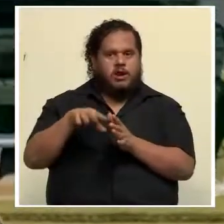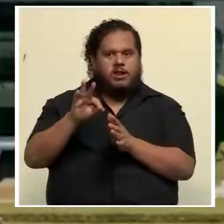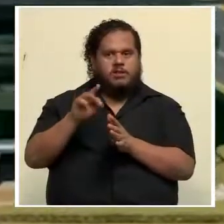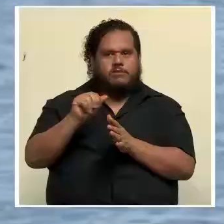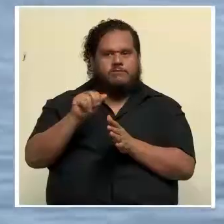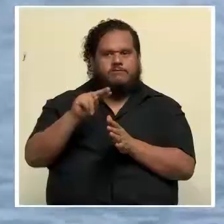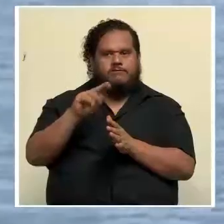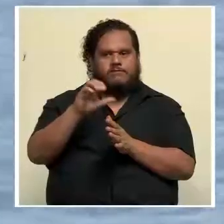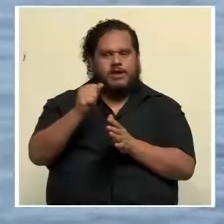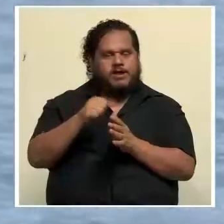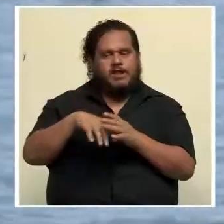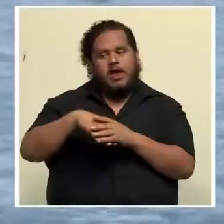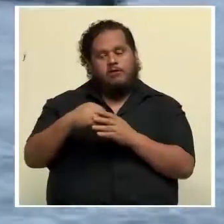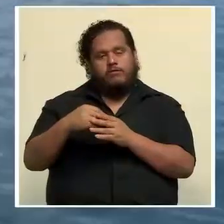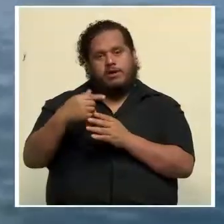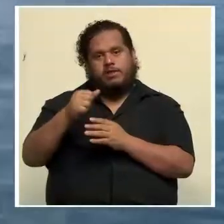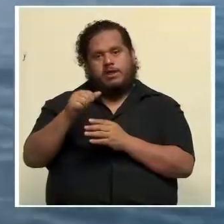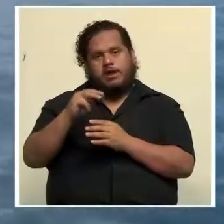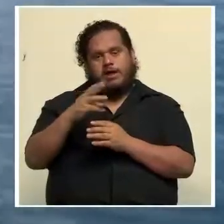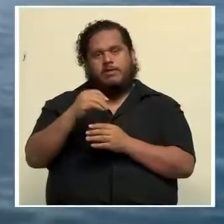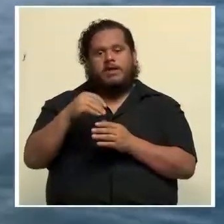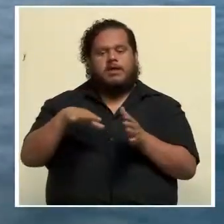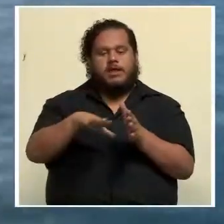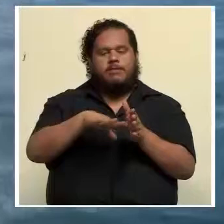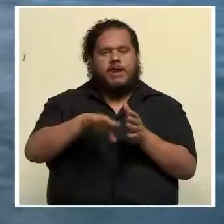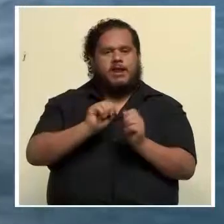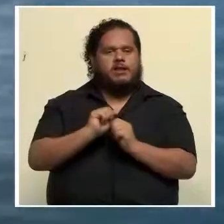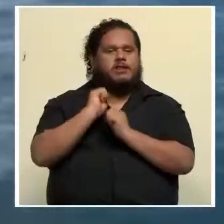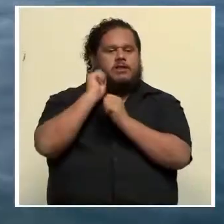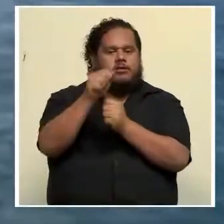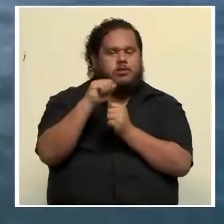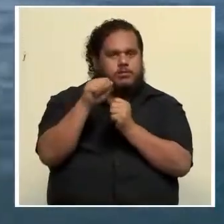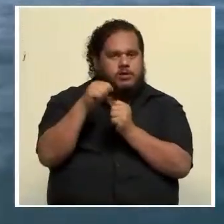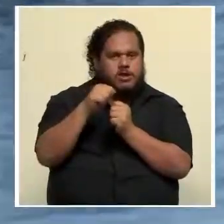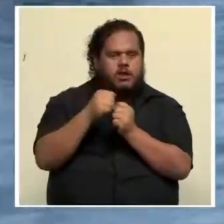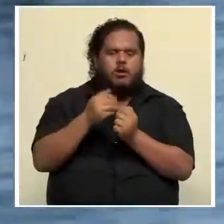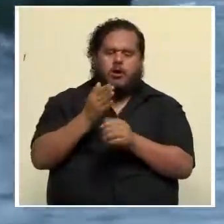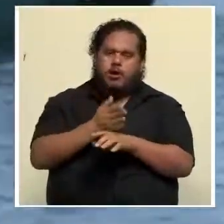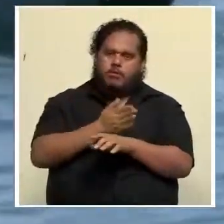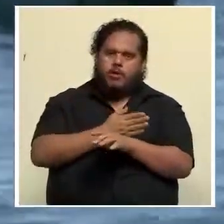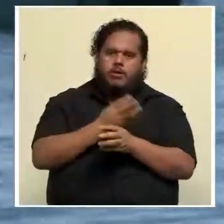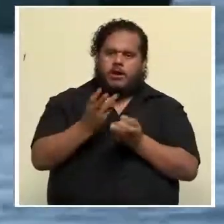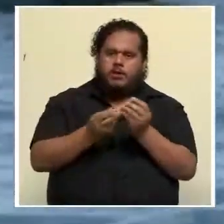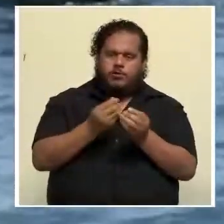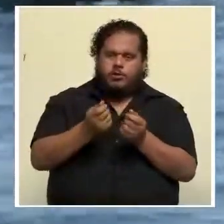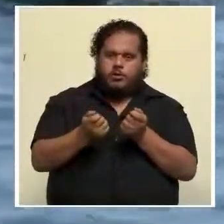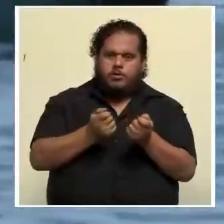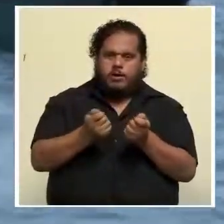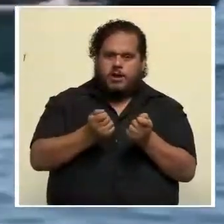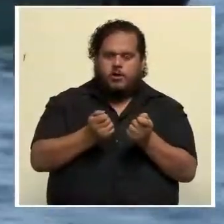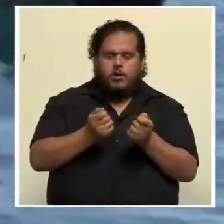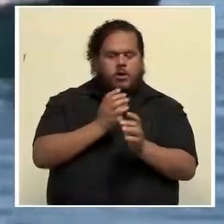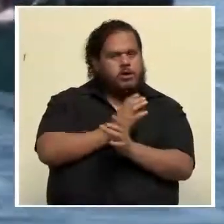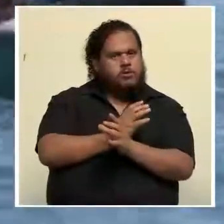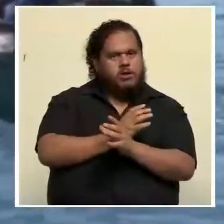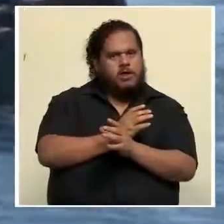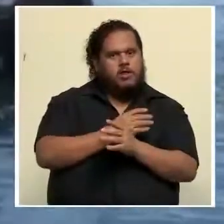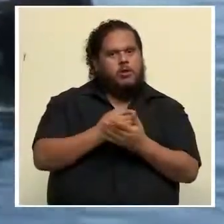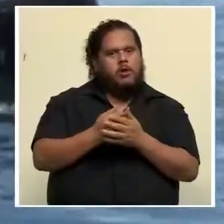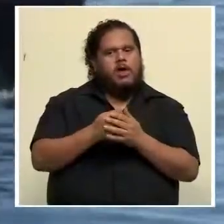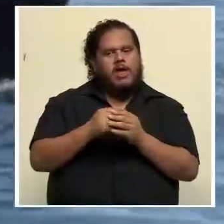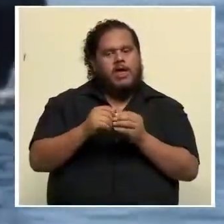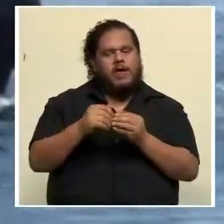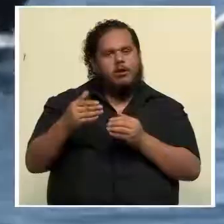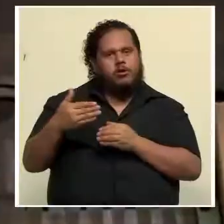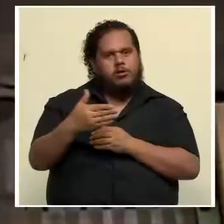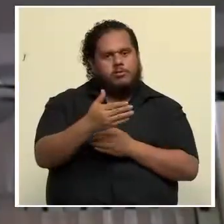para el sector pesquero, fortalecer y mejorar la producción, manejo y conservación en especies